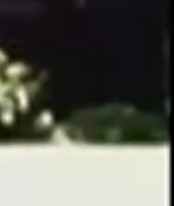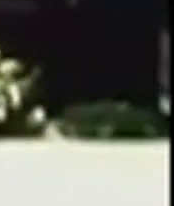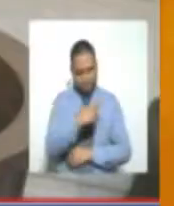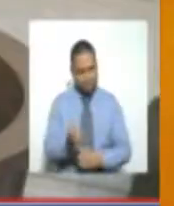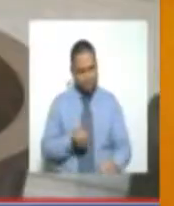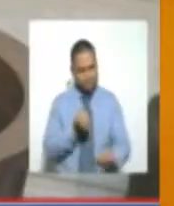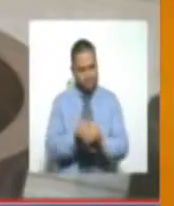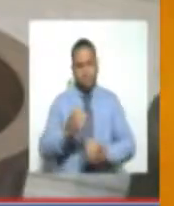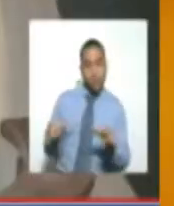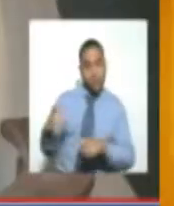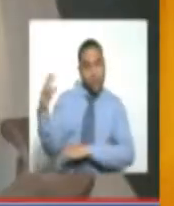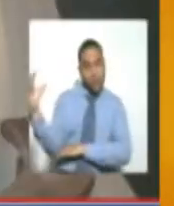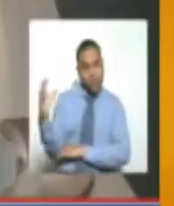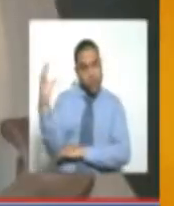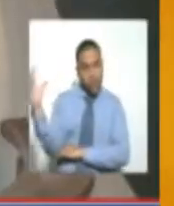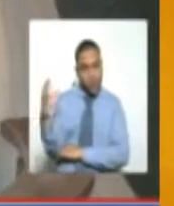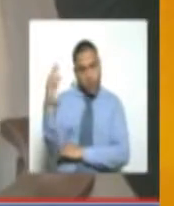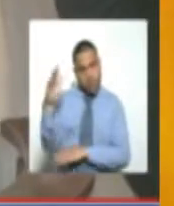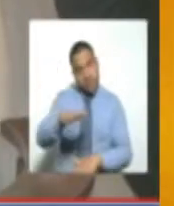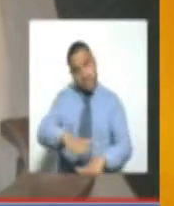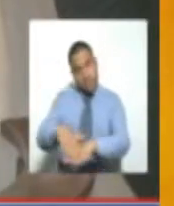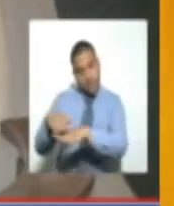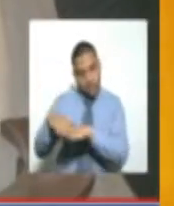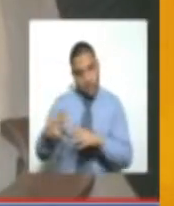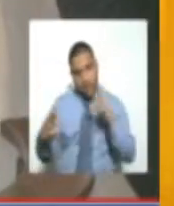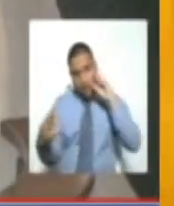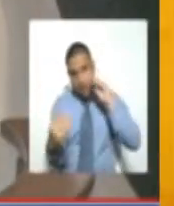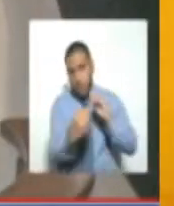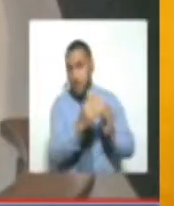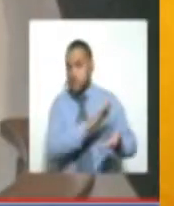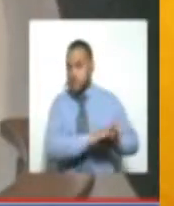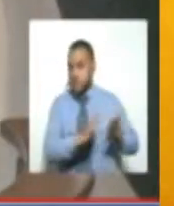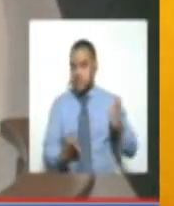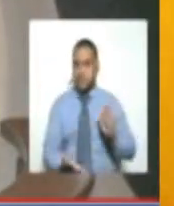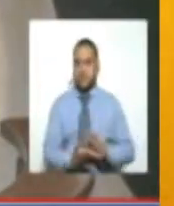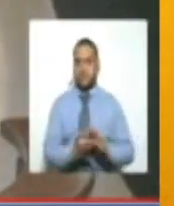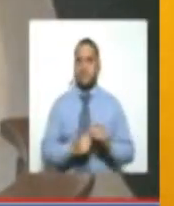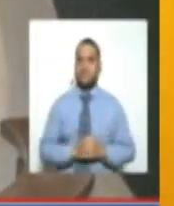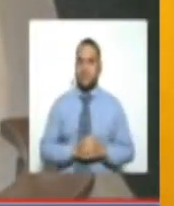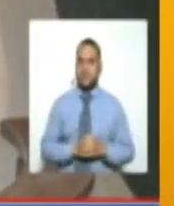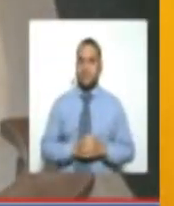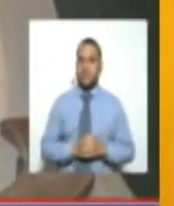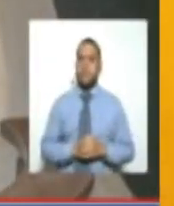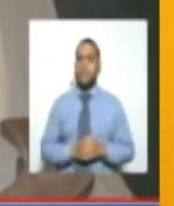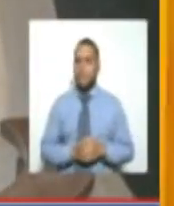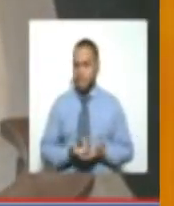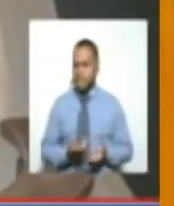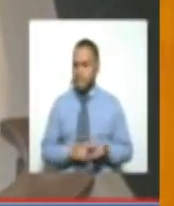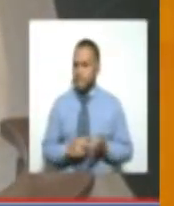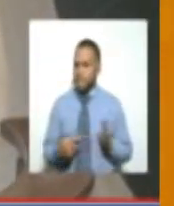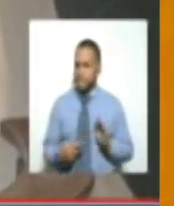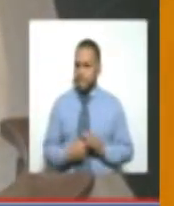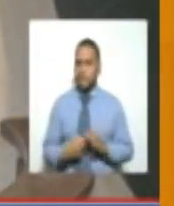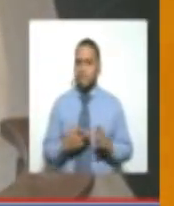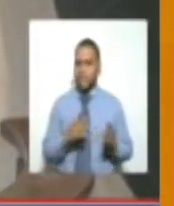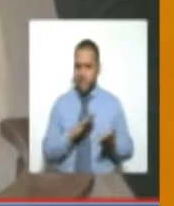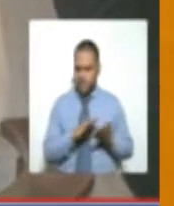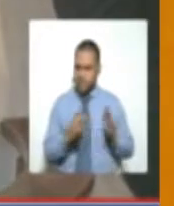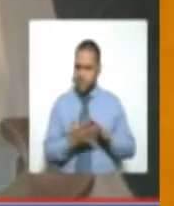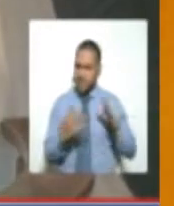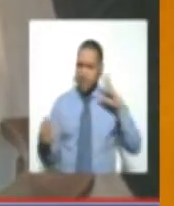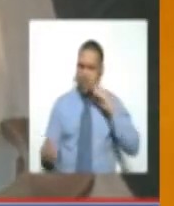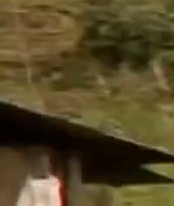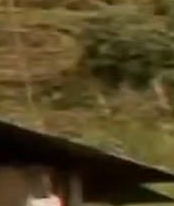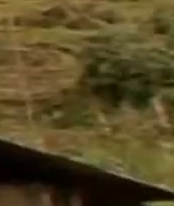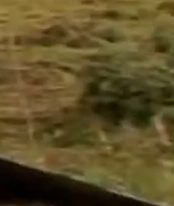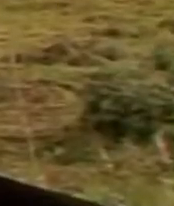a la paz, reglamentando la ley del plebiscito para refrendar los acuerdos de La Habana, modificando la ley de orden público que permitirá